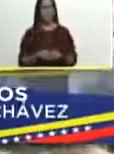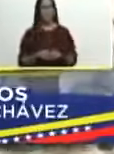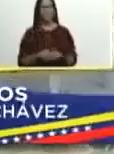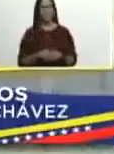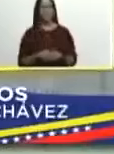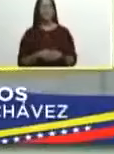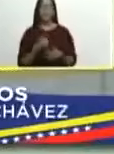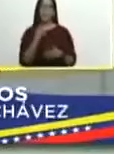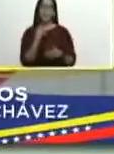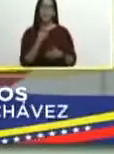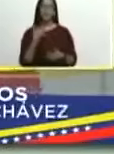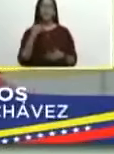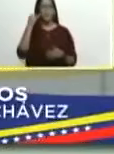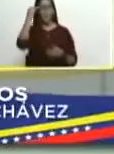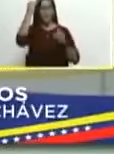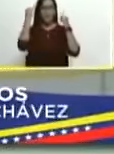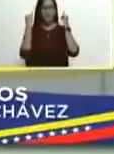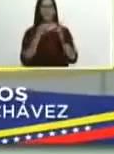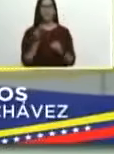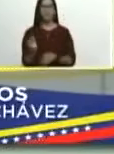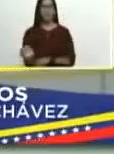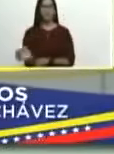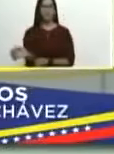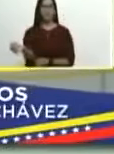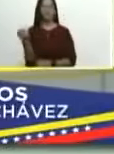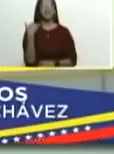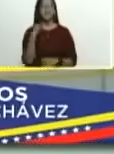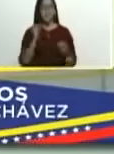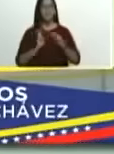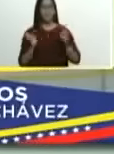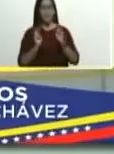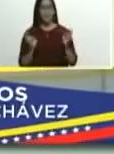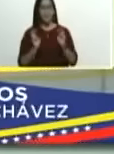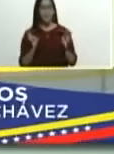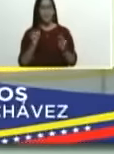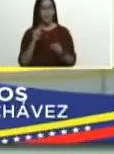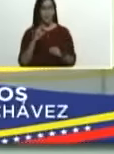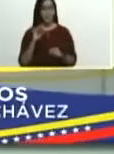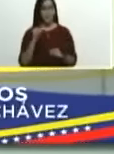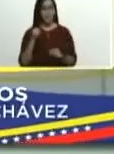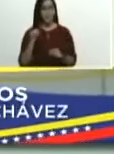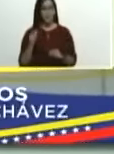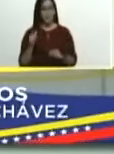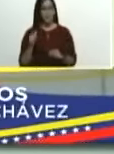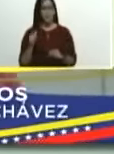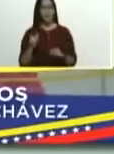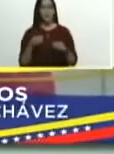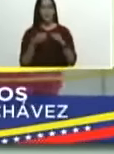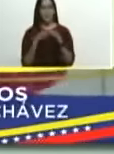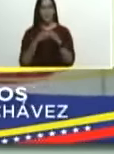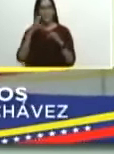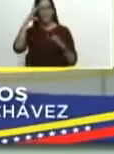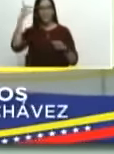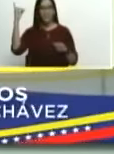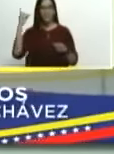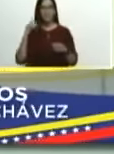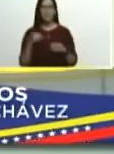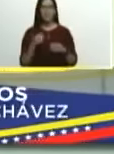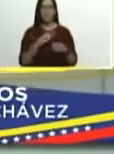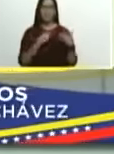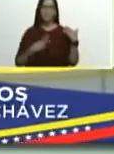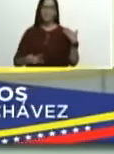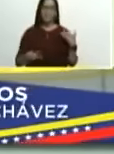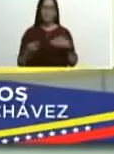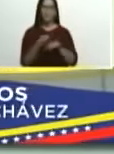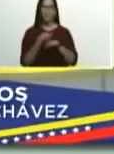me dijeron que hay una idea, perfecto. Pero se ve que hay temas, ¿ves? Arriaza. Compañera Delcy. Vicepresidentes